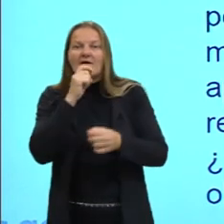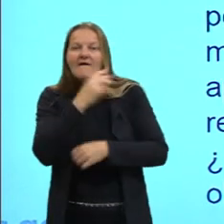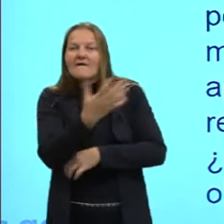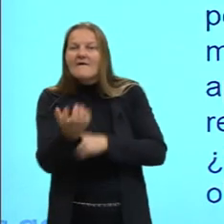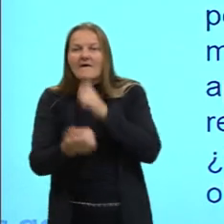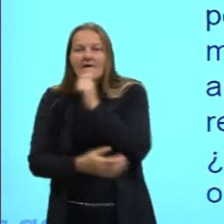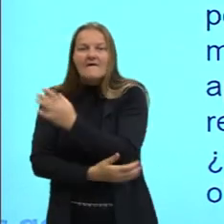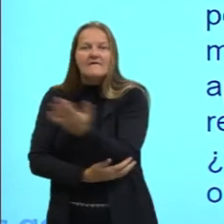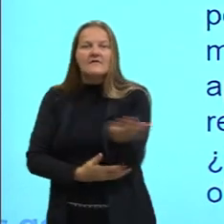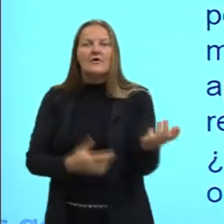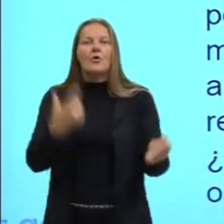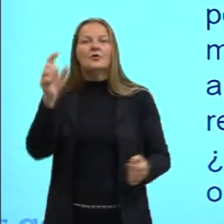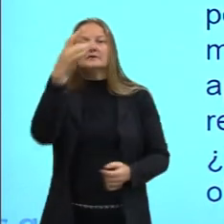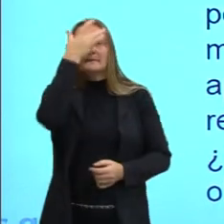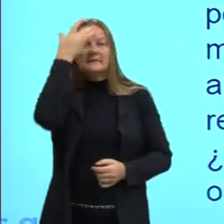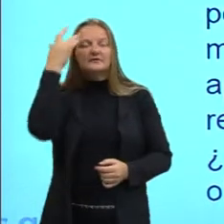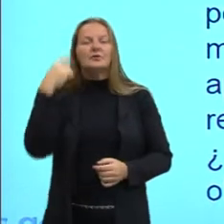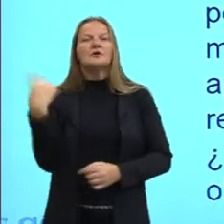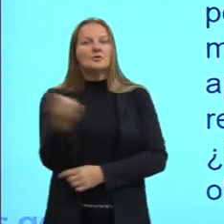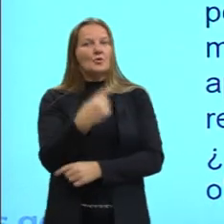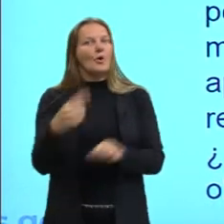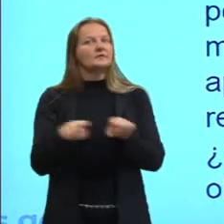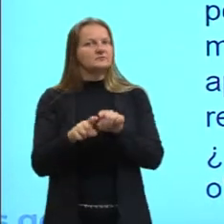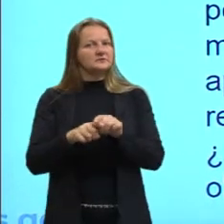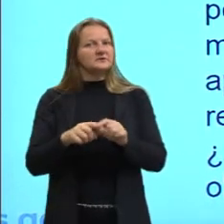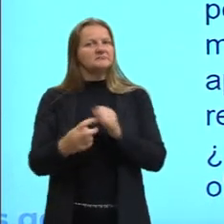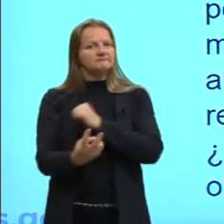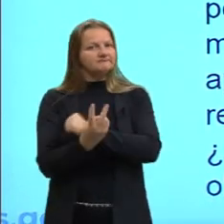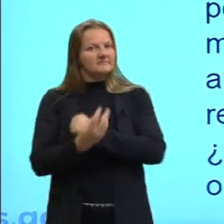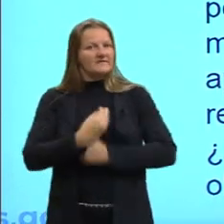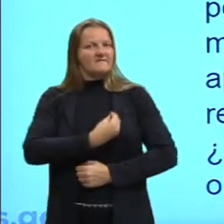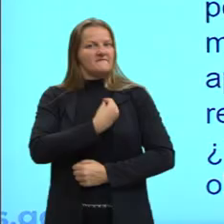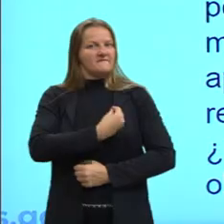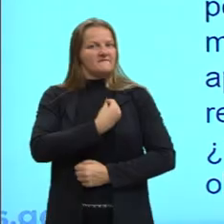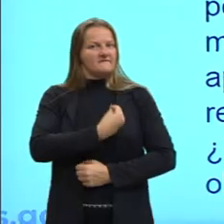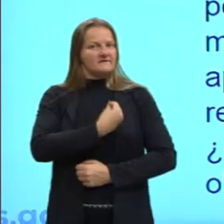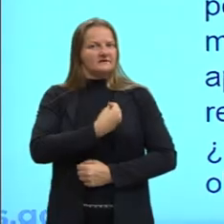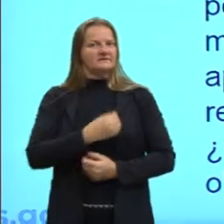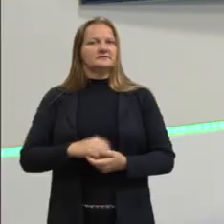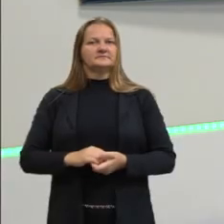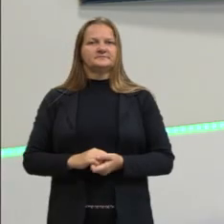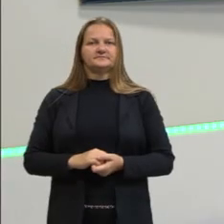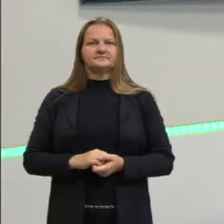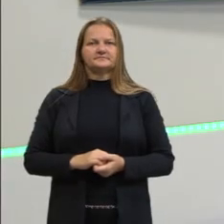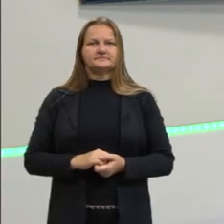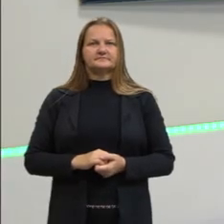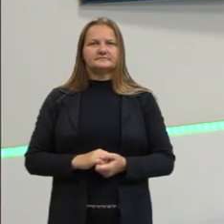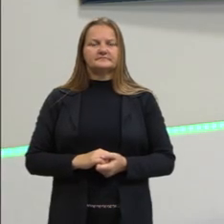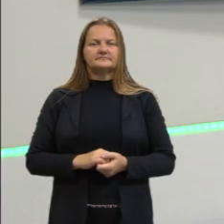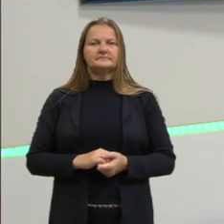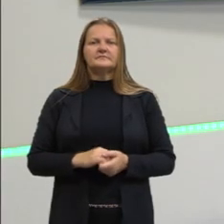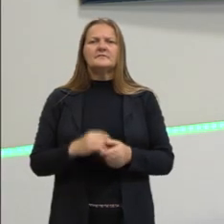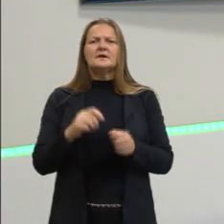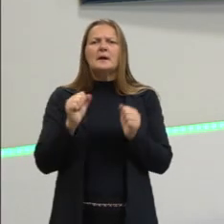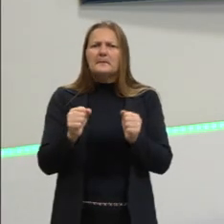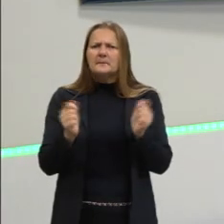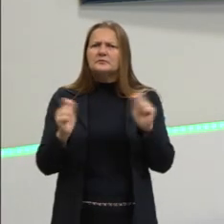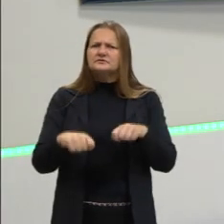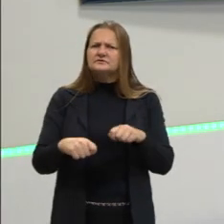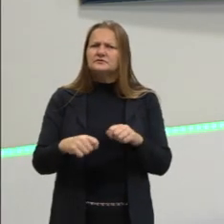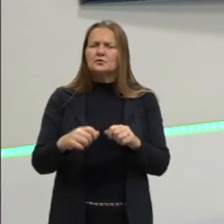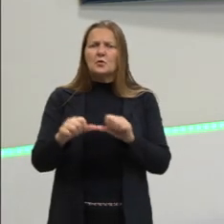otras personas y a nosotros mismos. podemos hacer algunas preguntas que pueden